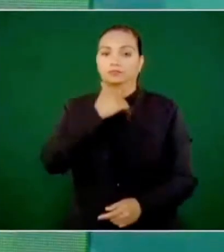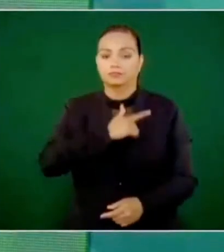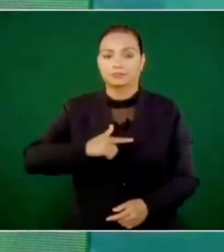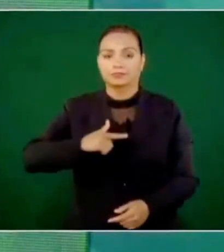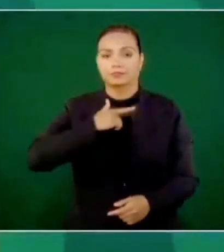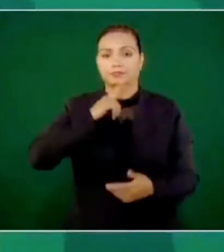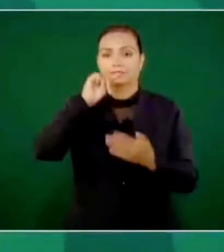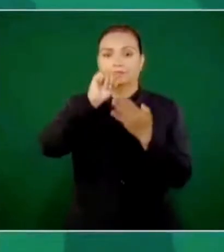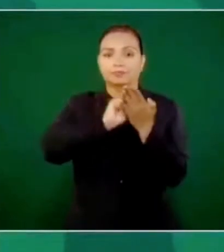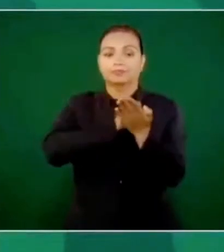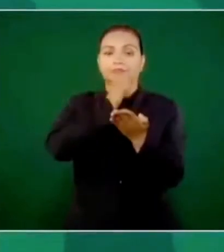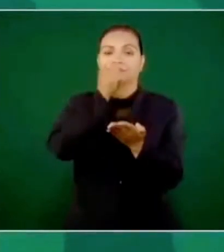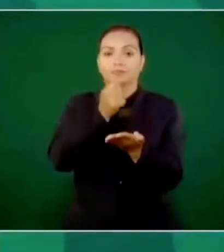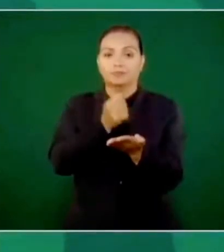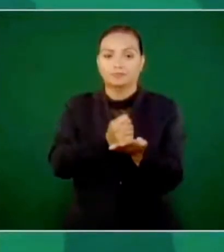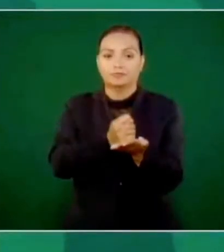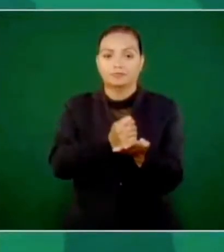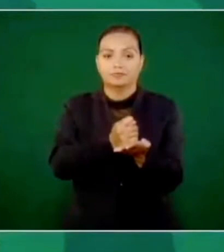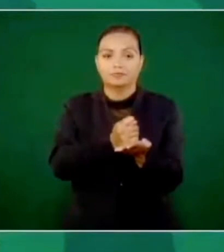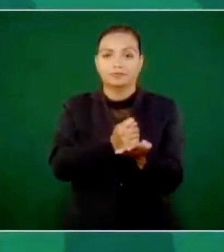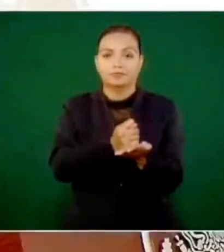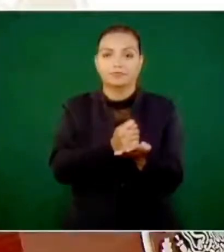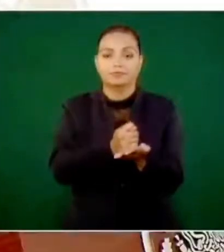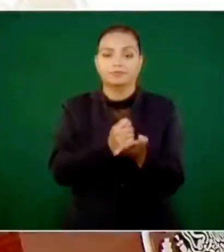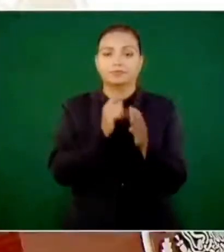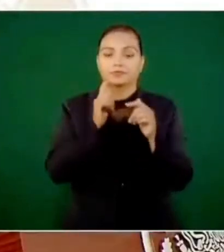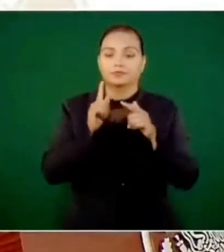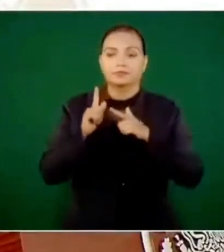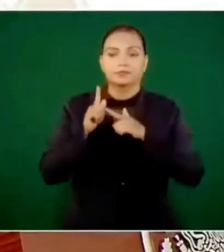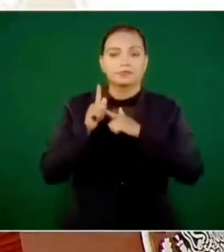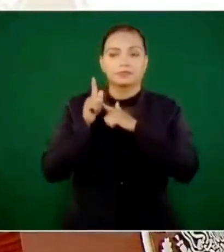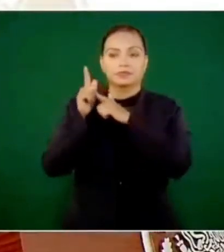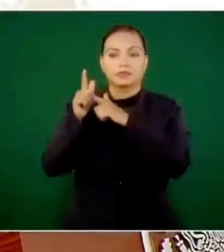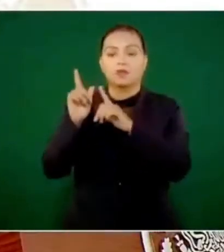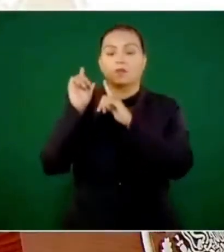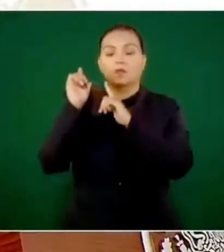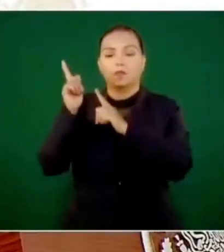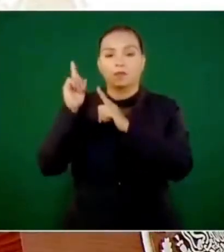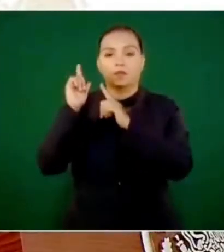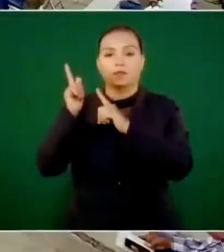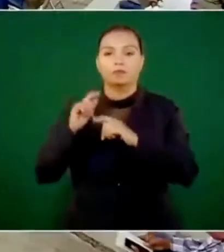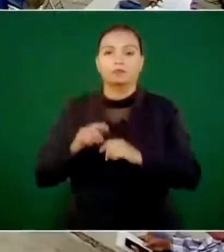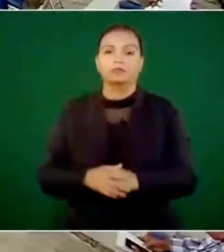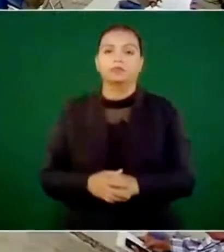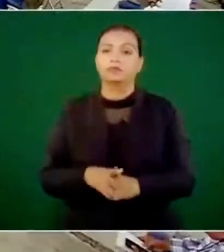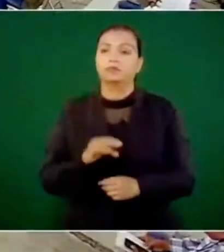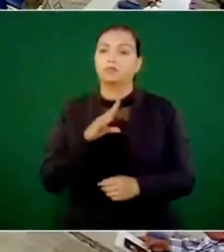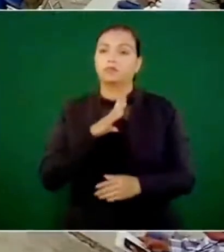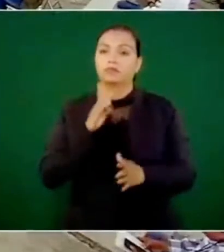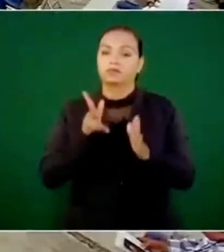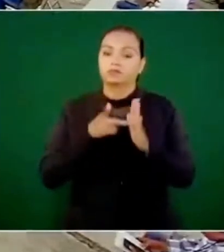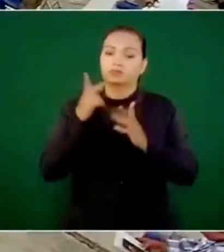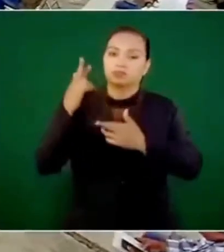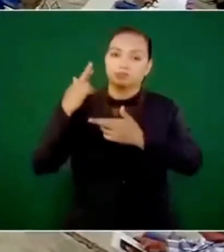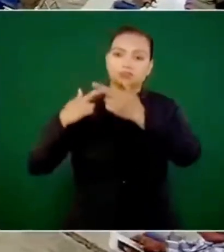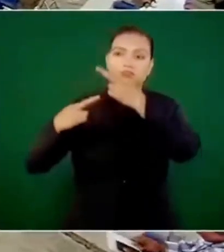Tamaulipas se vaya avanzando. Y ojalá y no haya retrocesos.